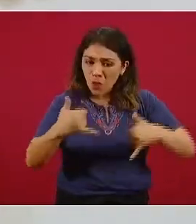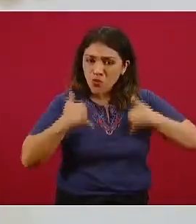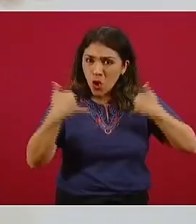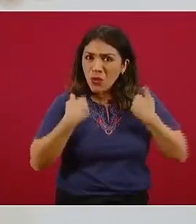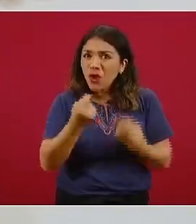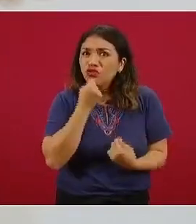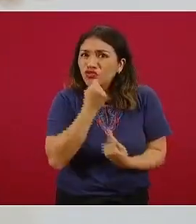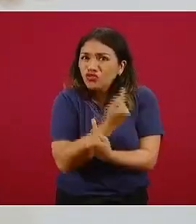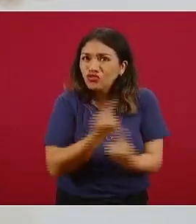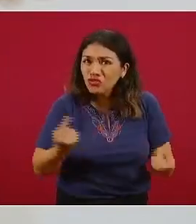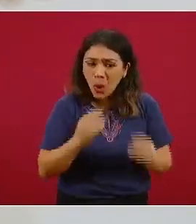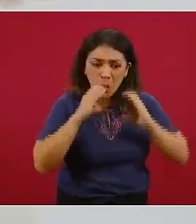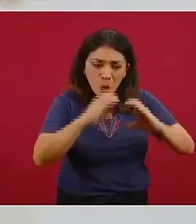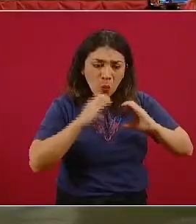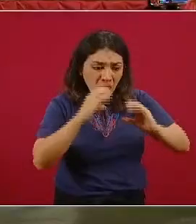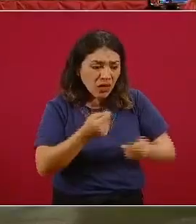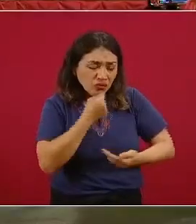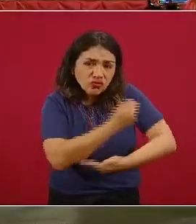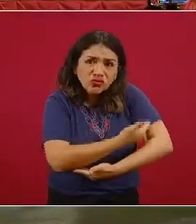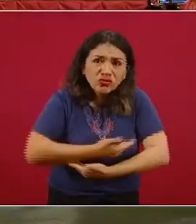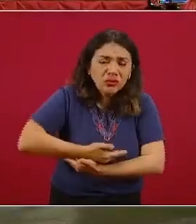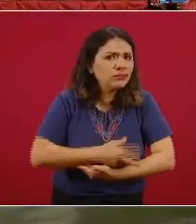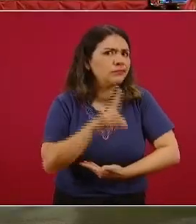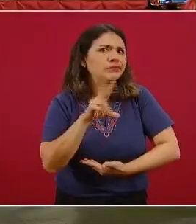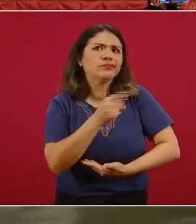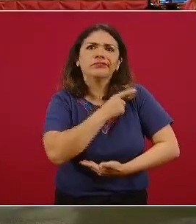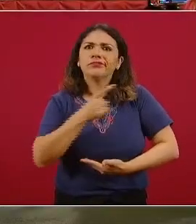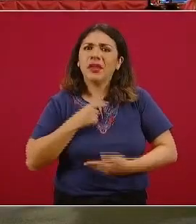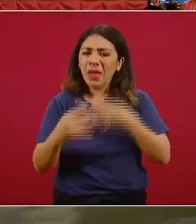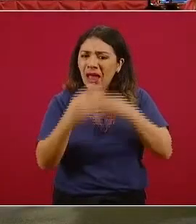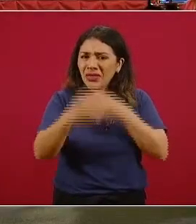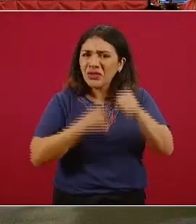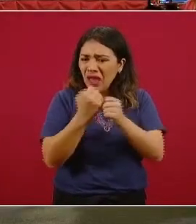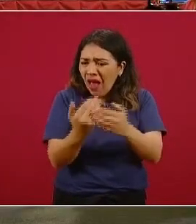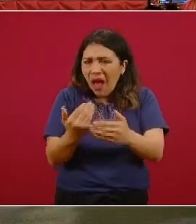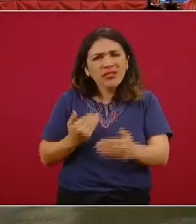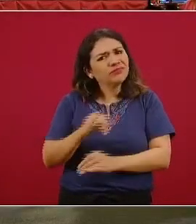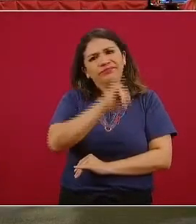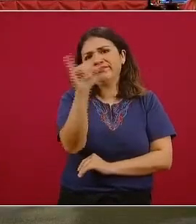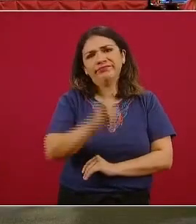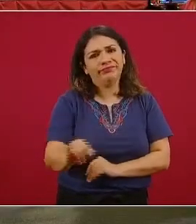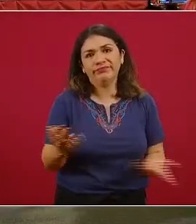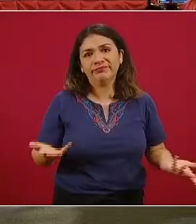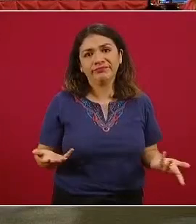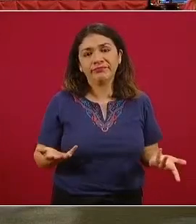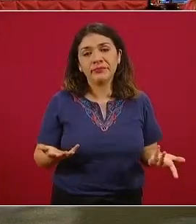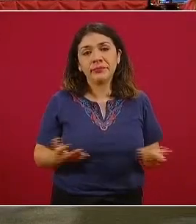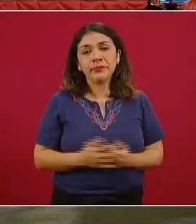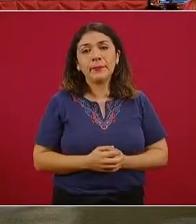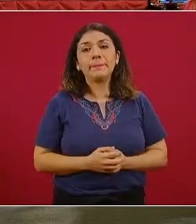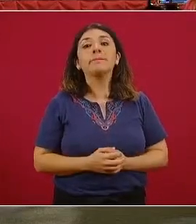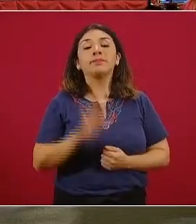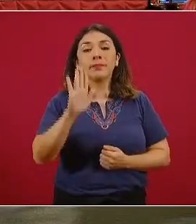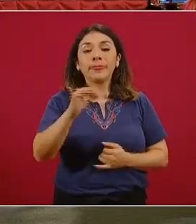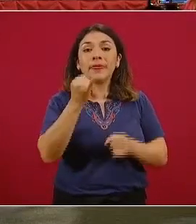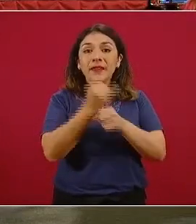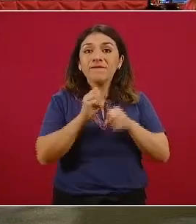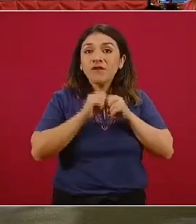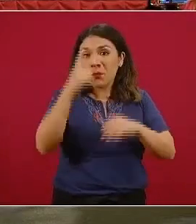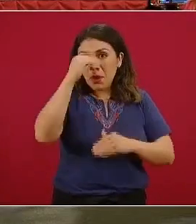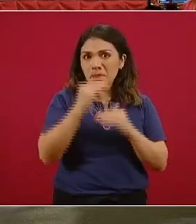niña cuidando niñas o niños antes de los 14 años. Y los datos